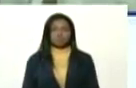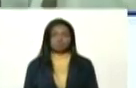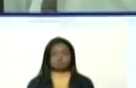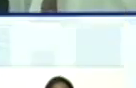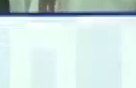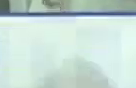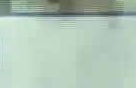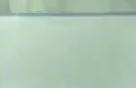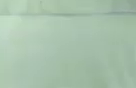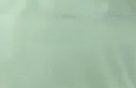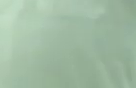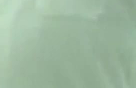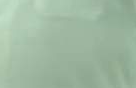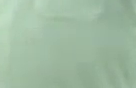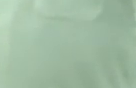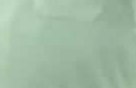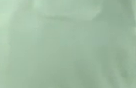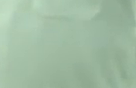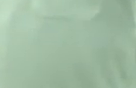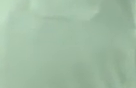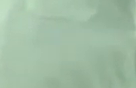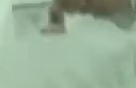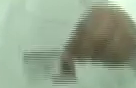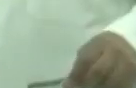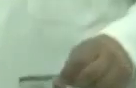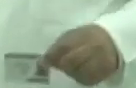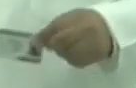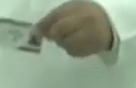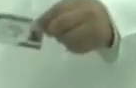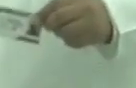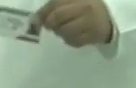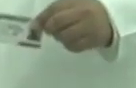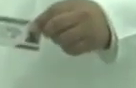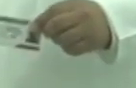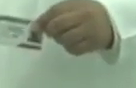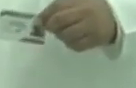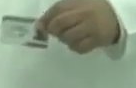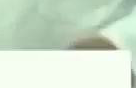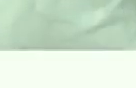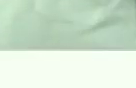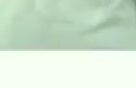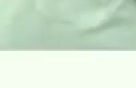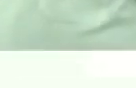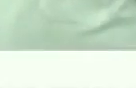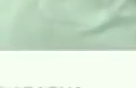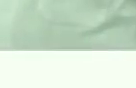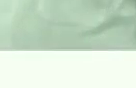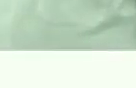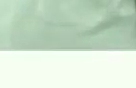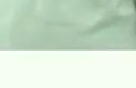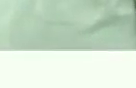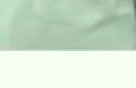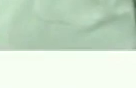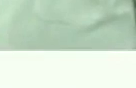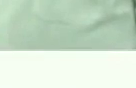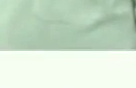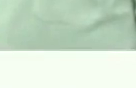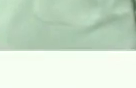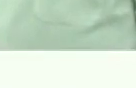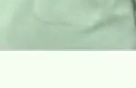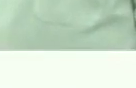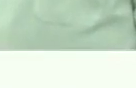¡Viva la patria! ¡Viva! De jonrón en jonrón. Aquí nos encontramos, como usted, mi comandante, como